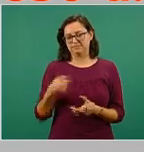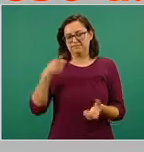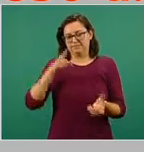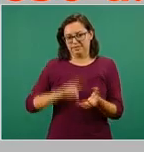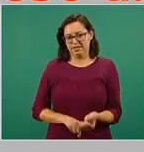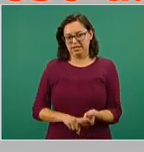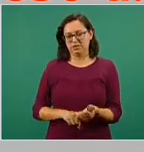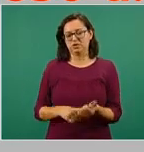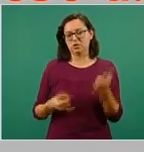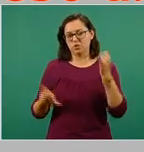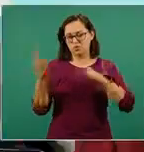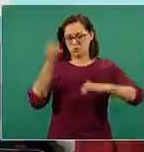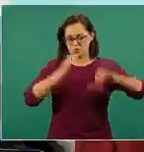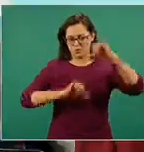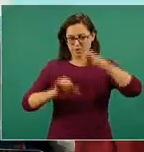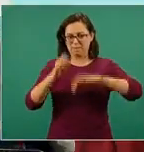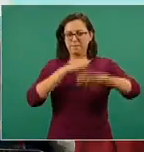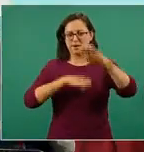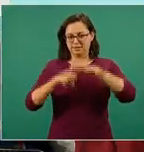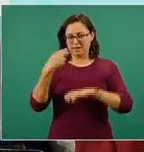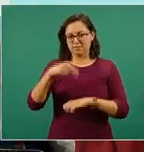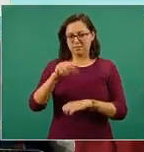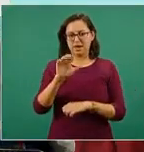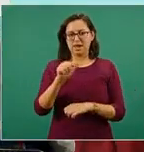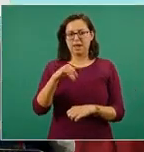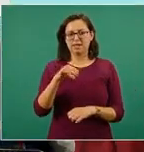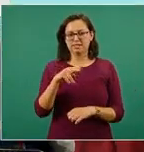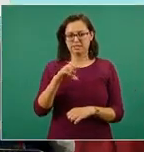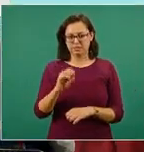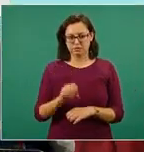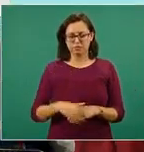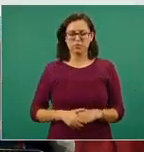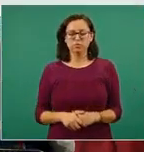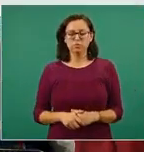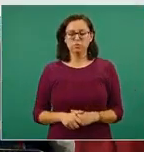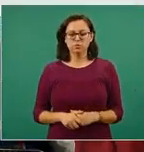vacuna de CanSino. La siguiente, por favor.